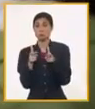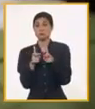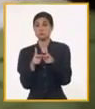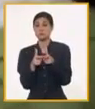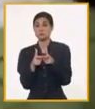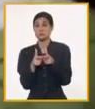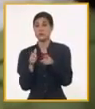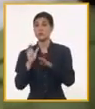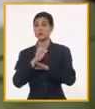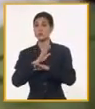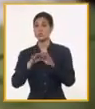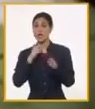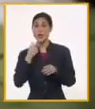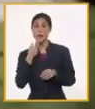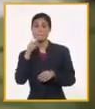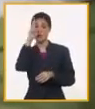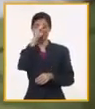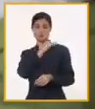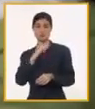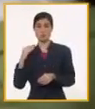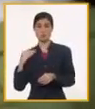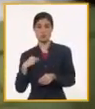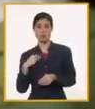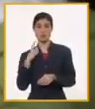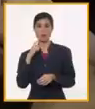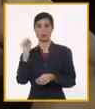cubriendo parte del servicio médico social rural,